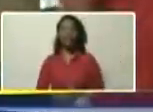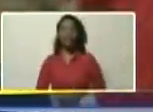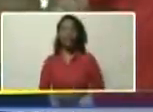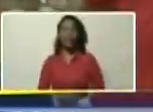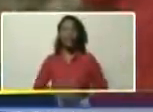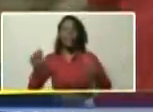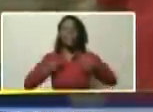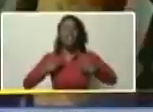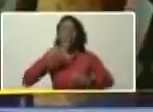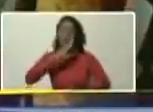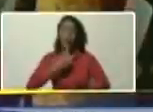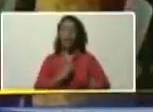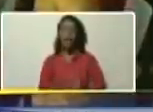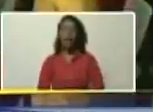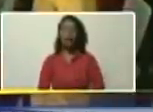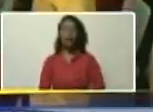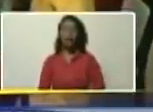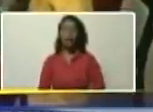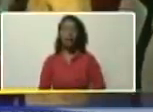¡Que viva Barinas!